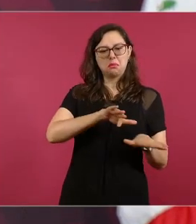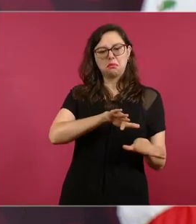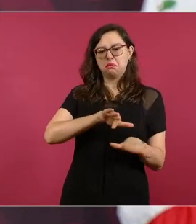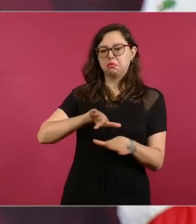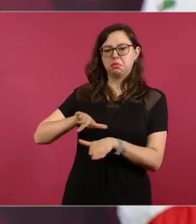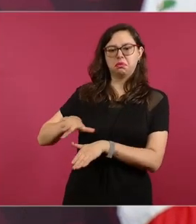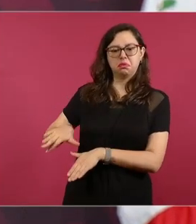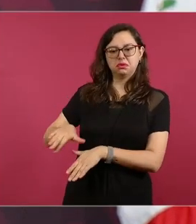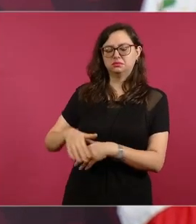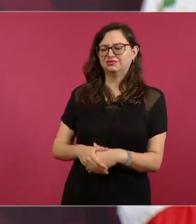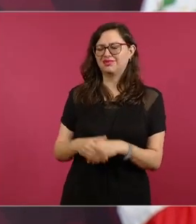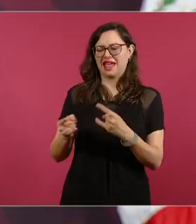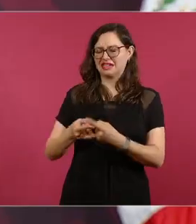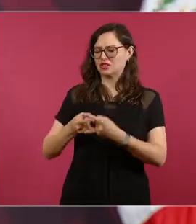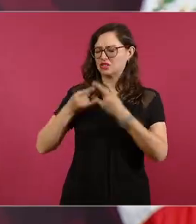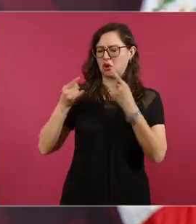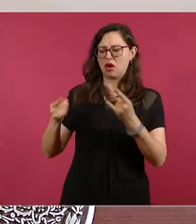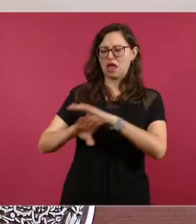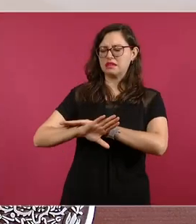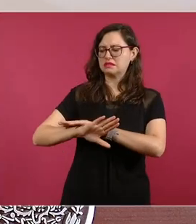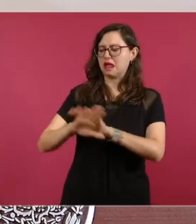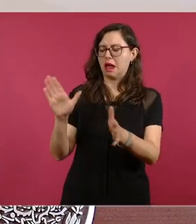Hablaban del fin de la historia,